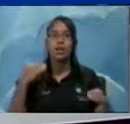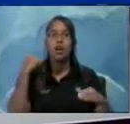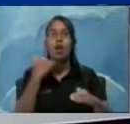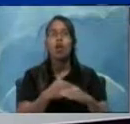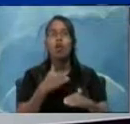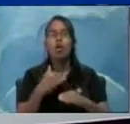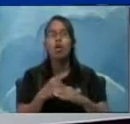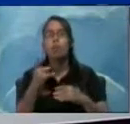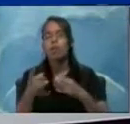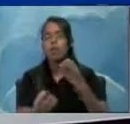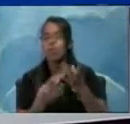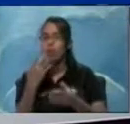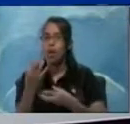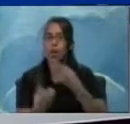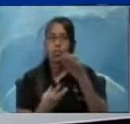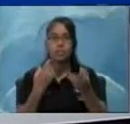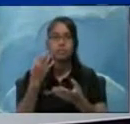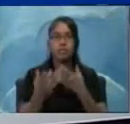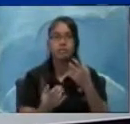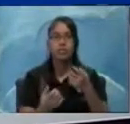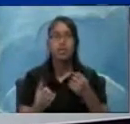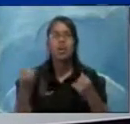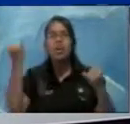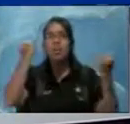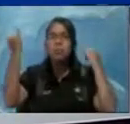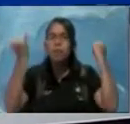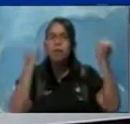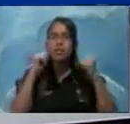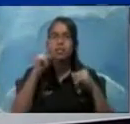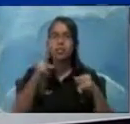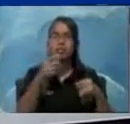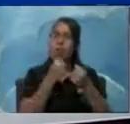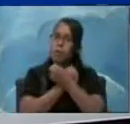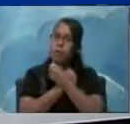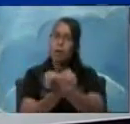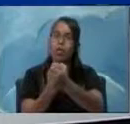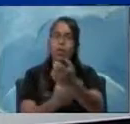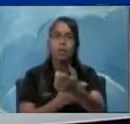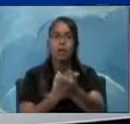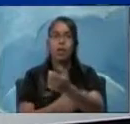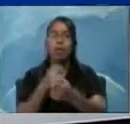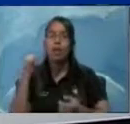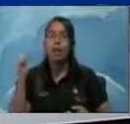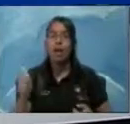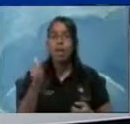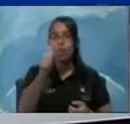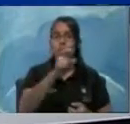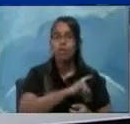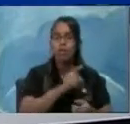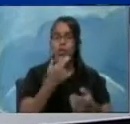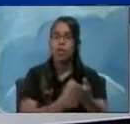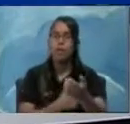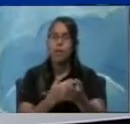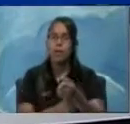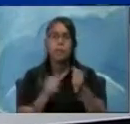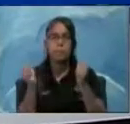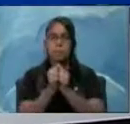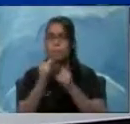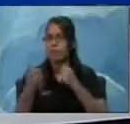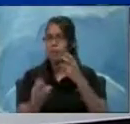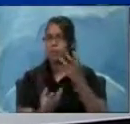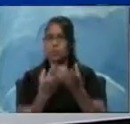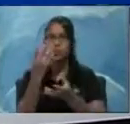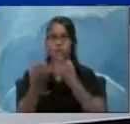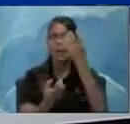fuego como de fuego Imagínese usted amados hermanos cada uno de los hermanos con un chorro de Candela aquí